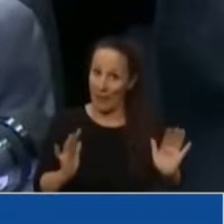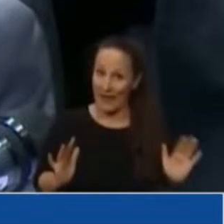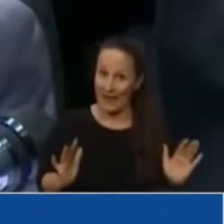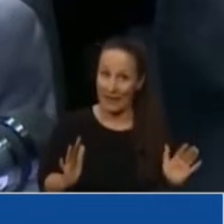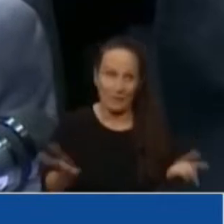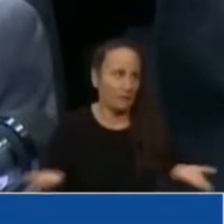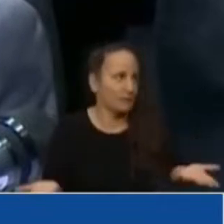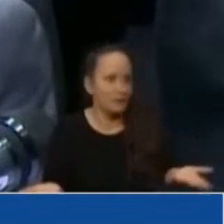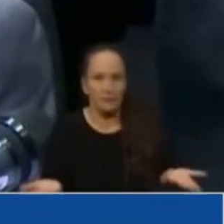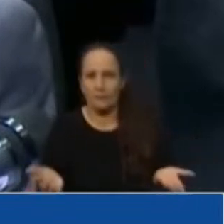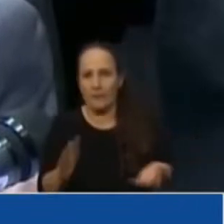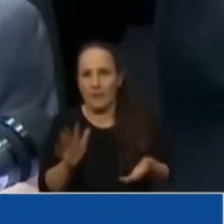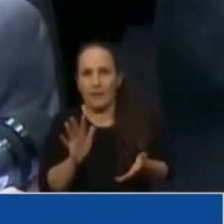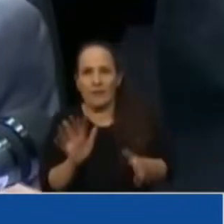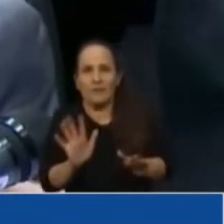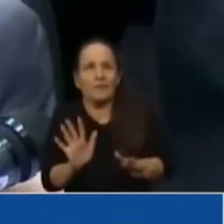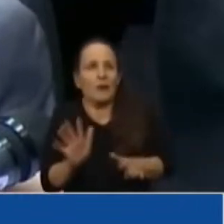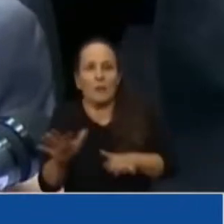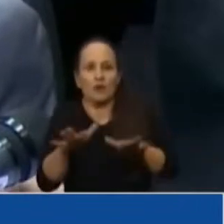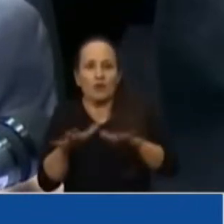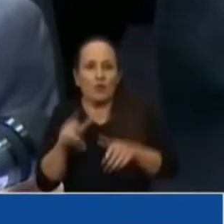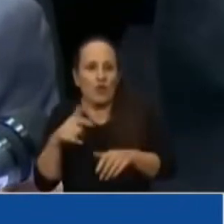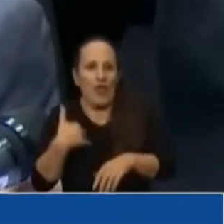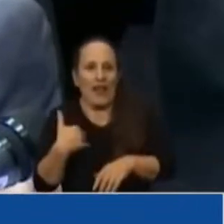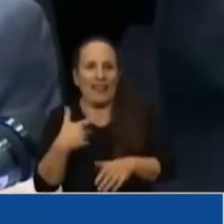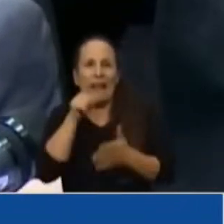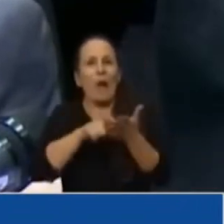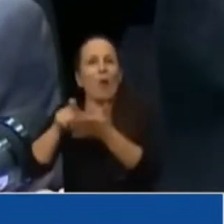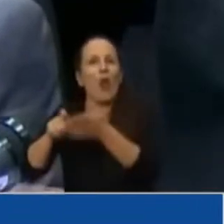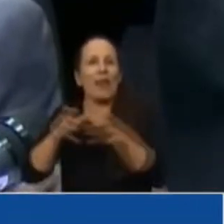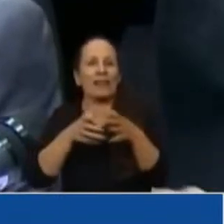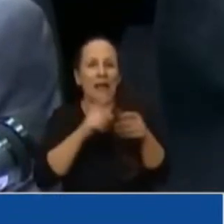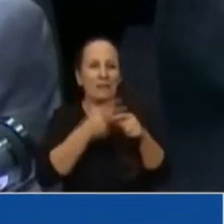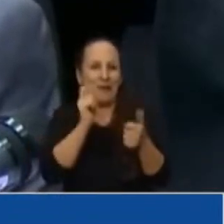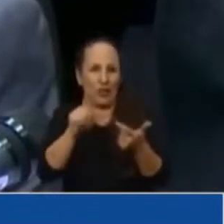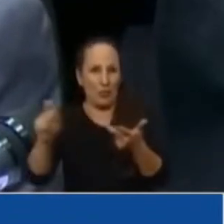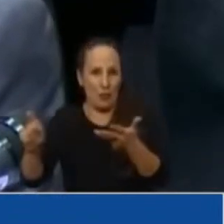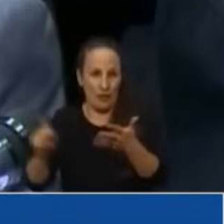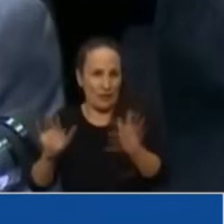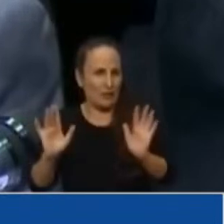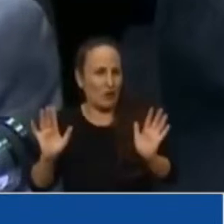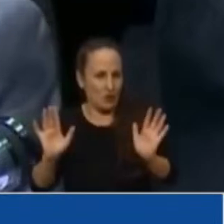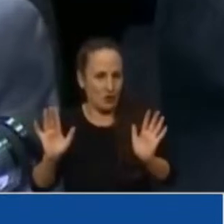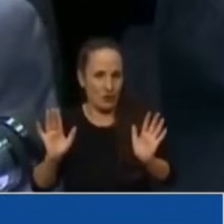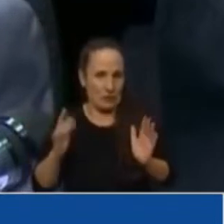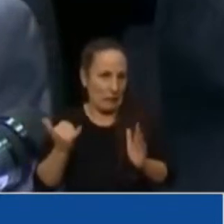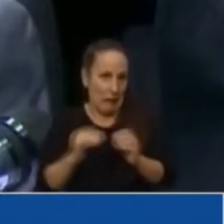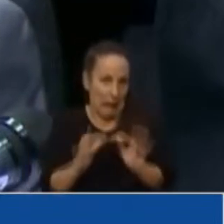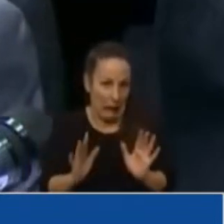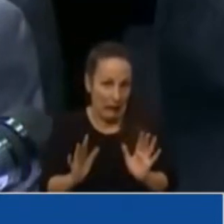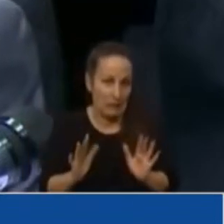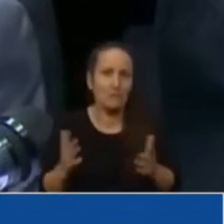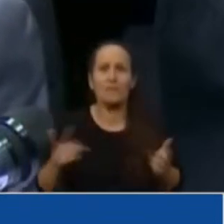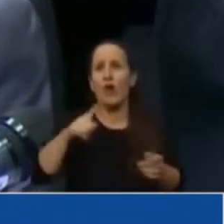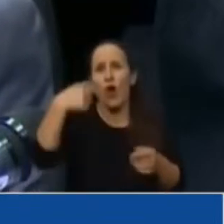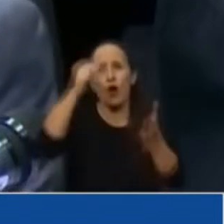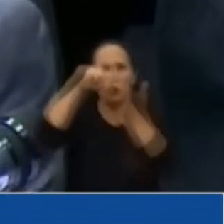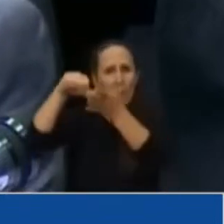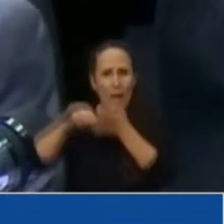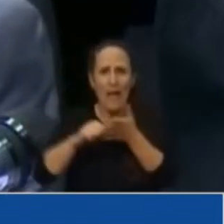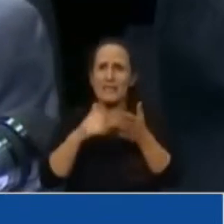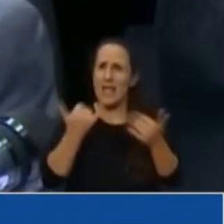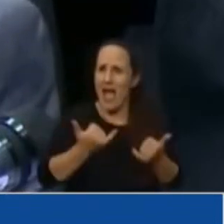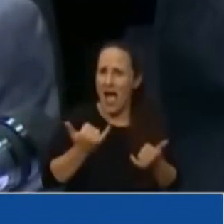caso argentino con su boleta partidaria. Todos los países del mundo, a excepción de unos pocos que tienen sistemas perfectos y